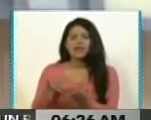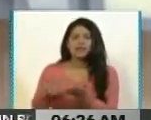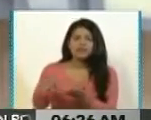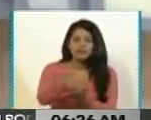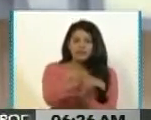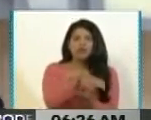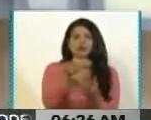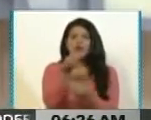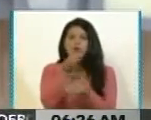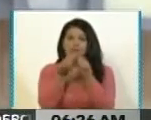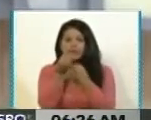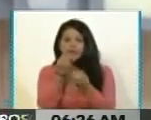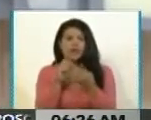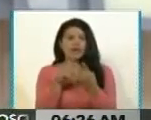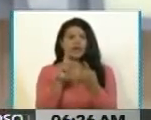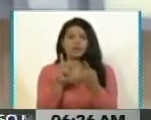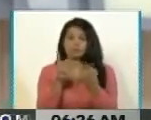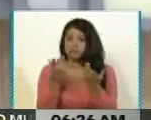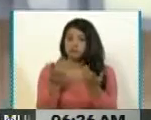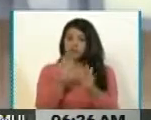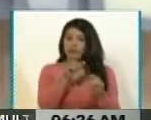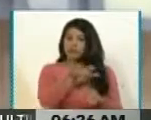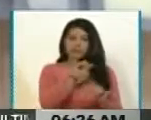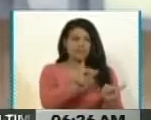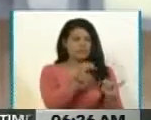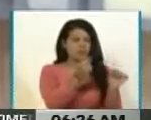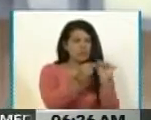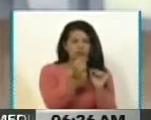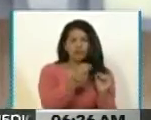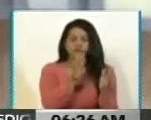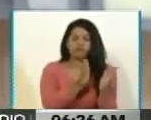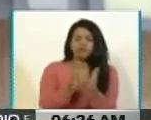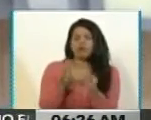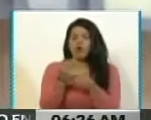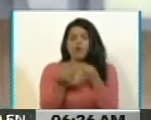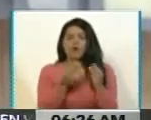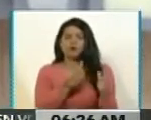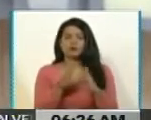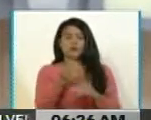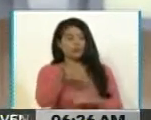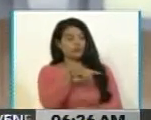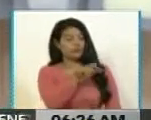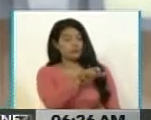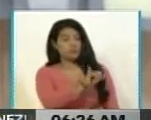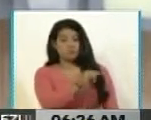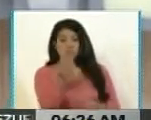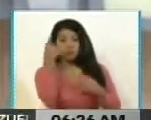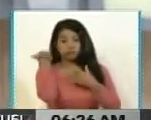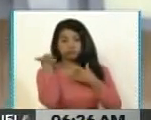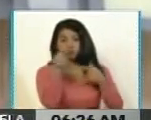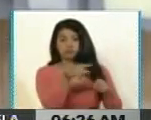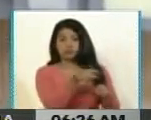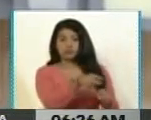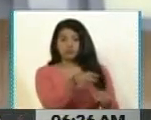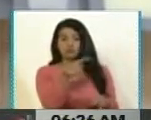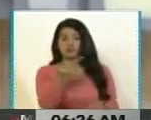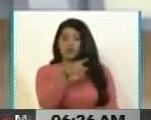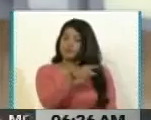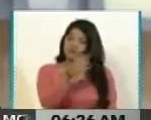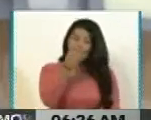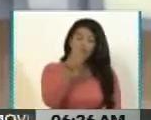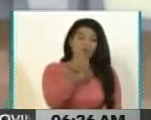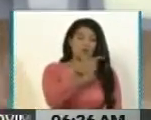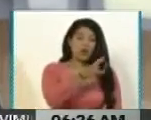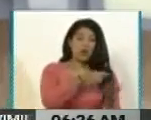de alimentos, de distintos productos. Todas esas experiencias que hay que rescatar y que hay que apelar a ese sentimiento